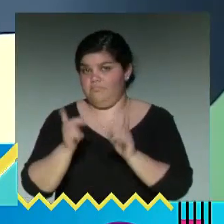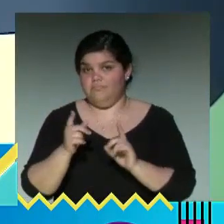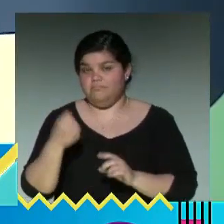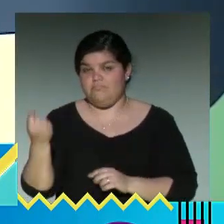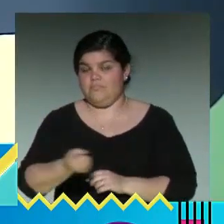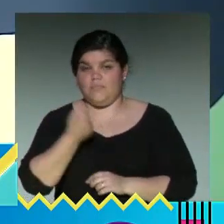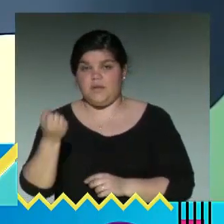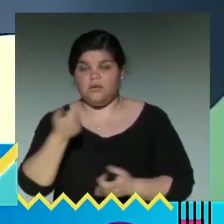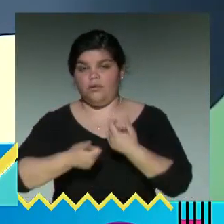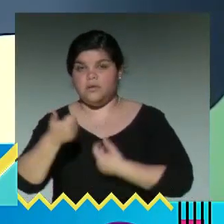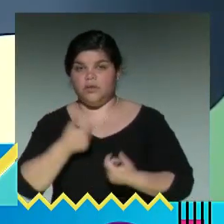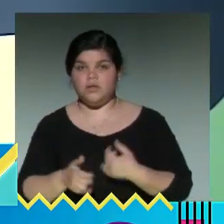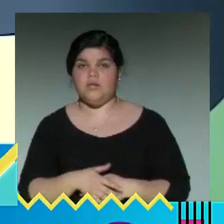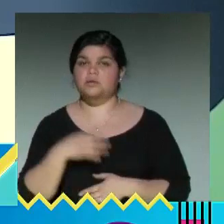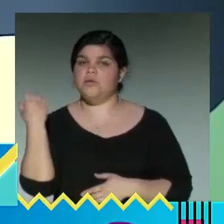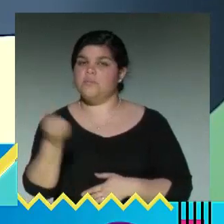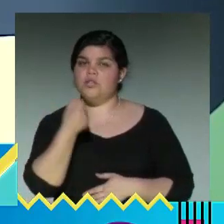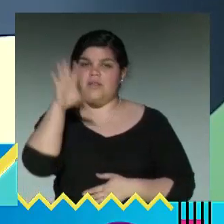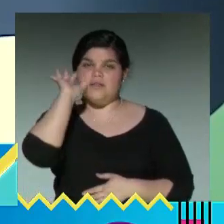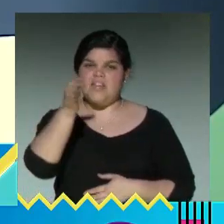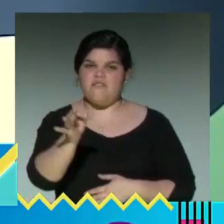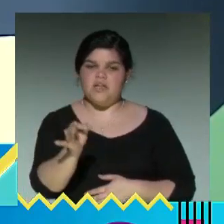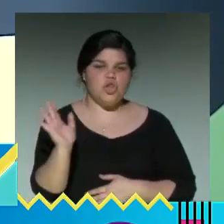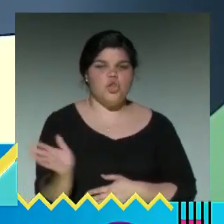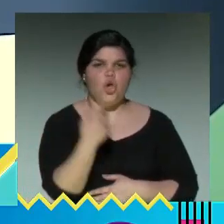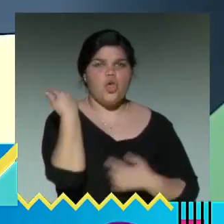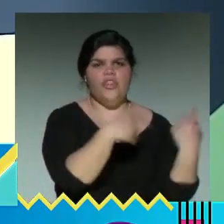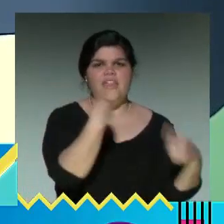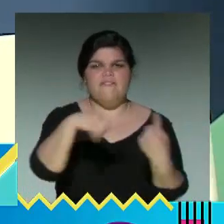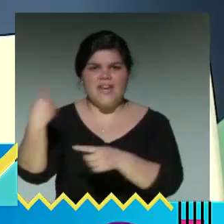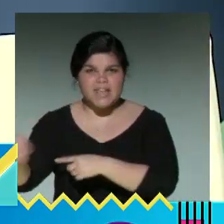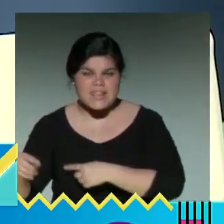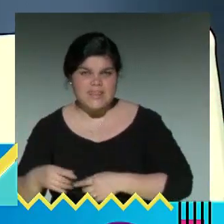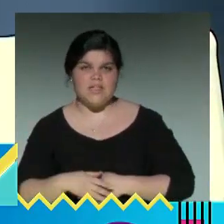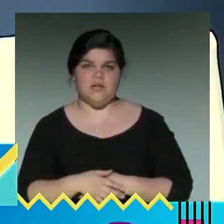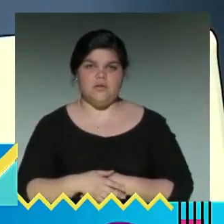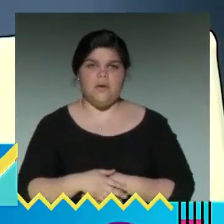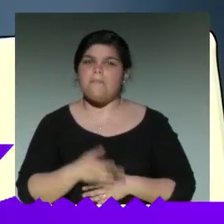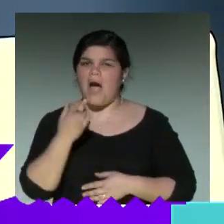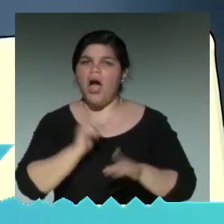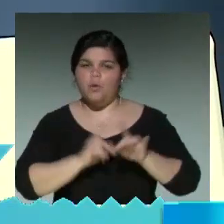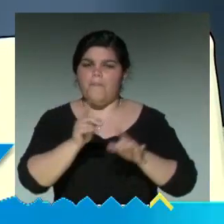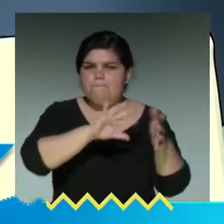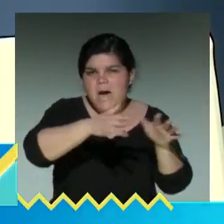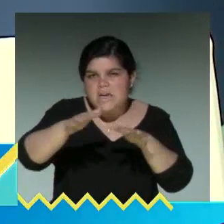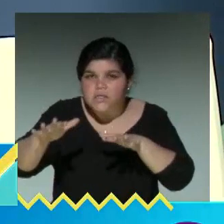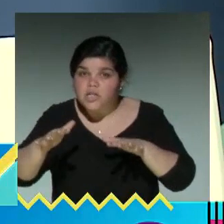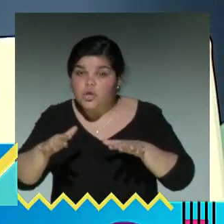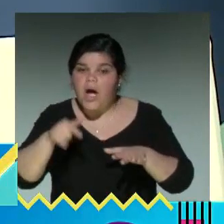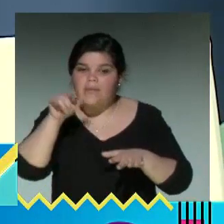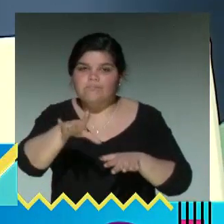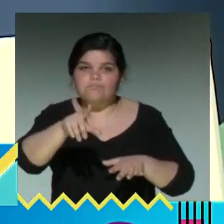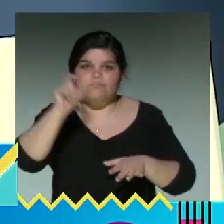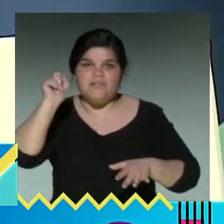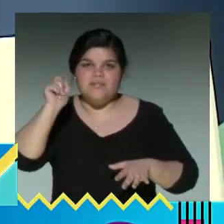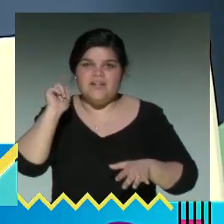de identificar esa heterogeneidad que tiene la diversidad de sujetos sociales que están en el territorio, productores